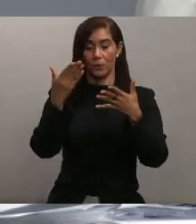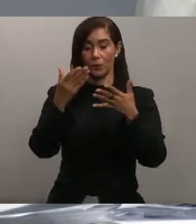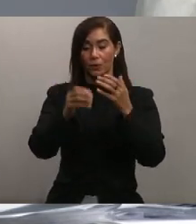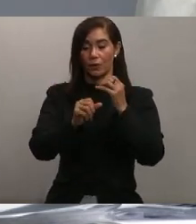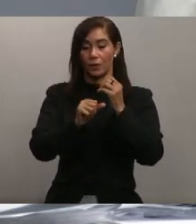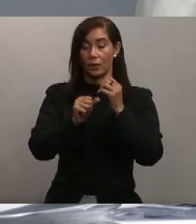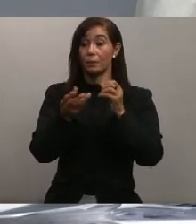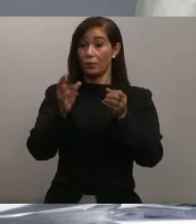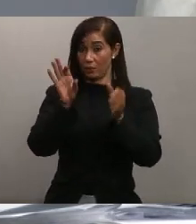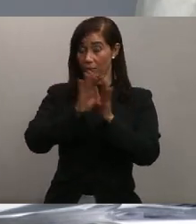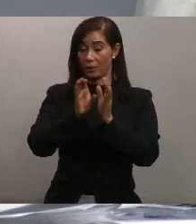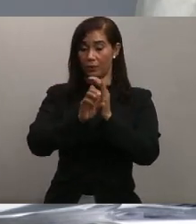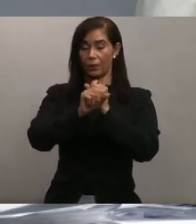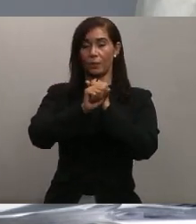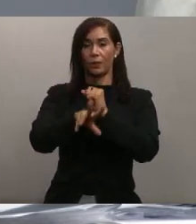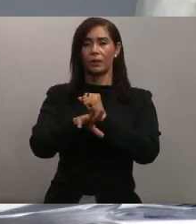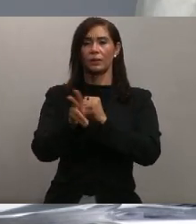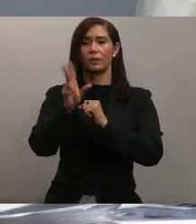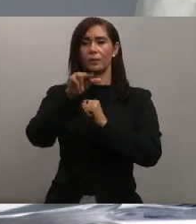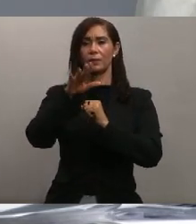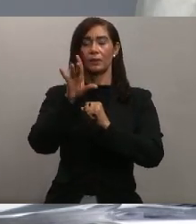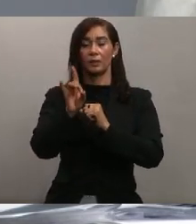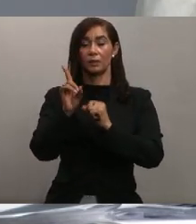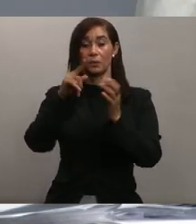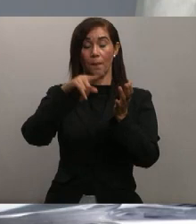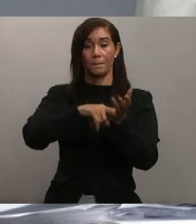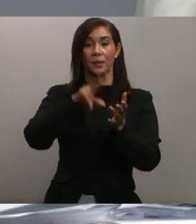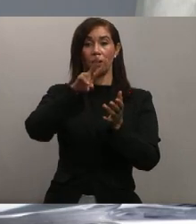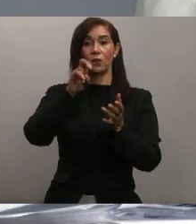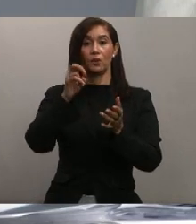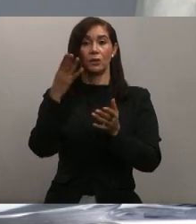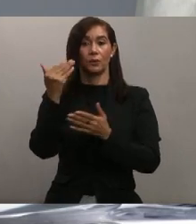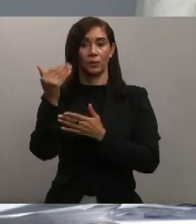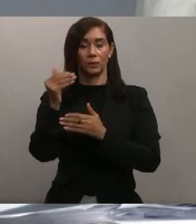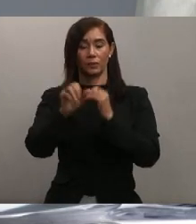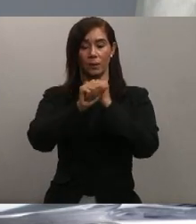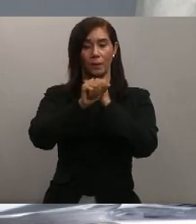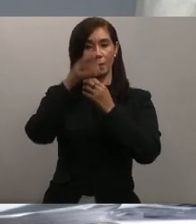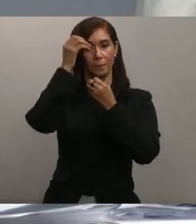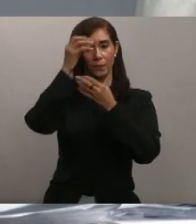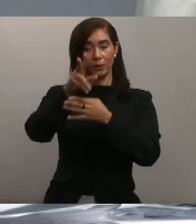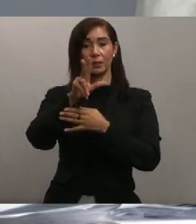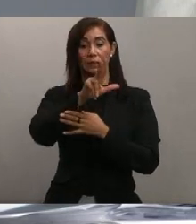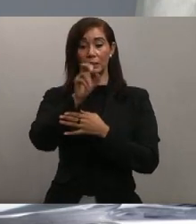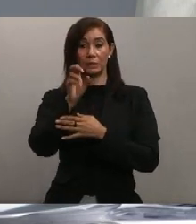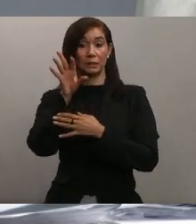boletín número 38, 1.214, boletín número 39,